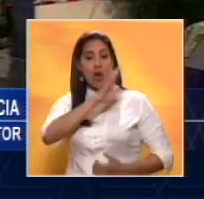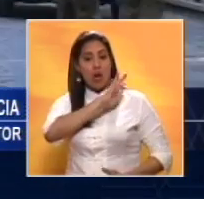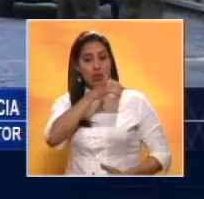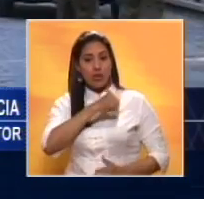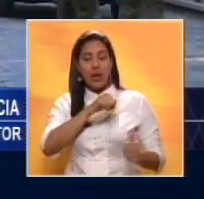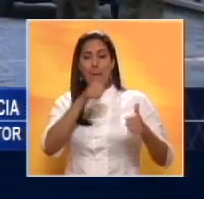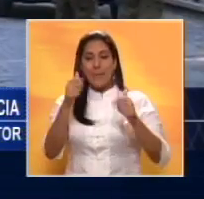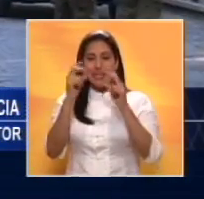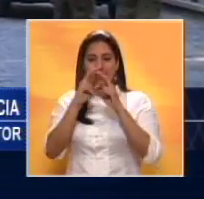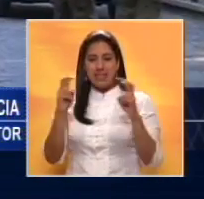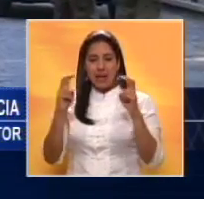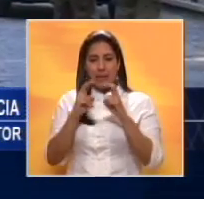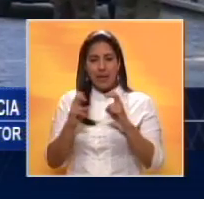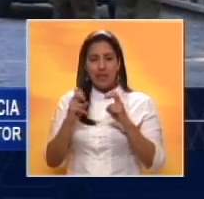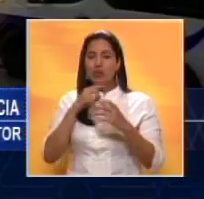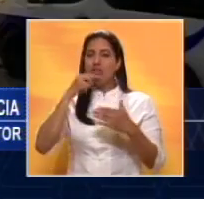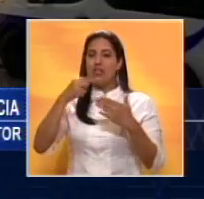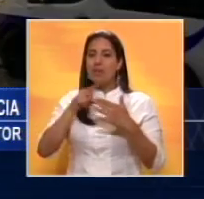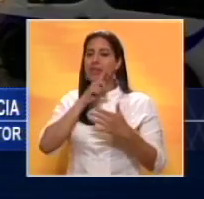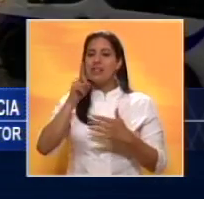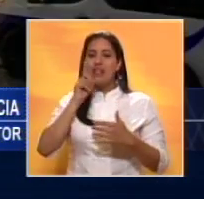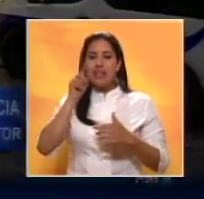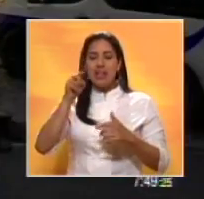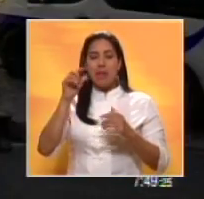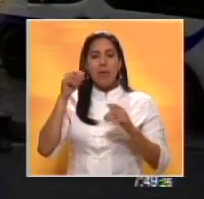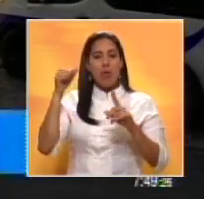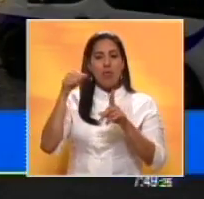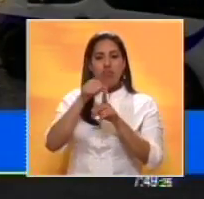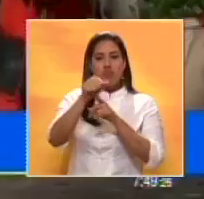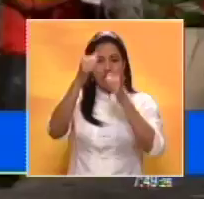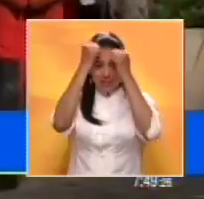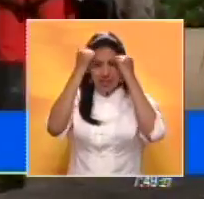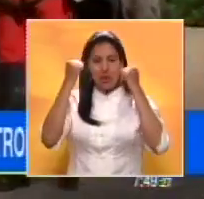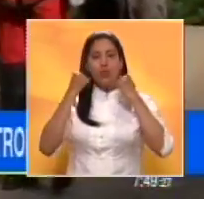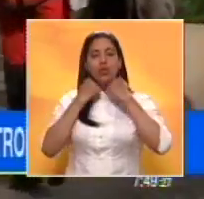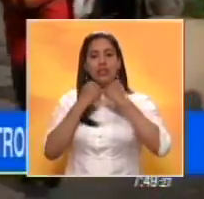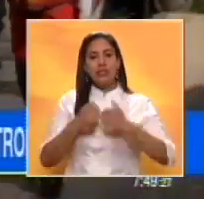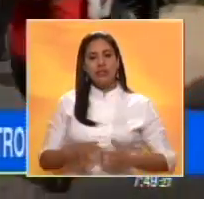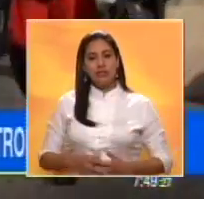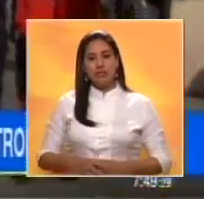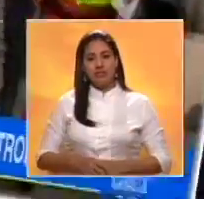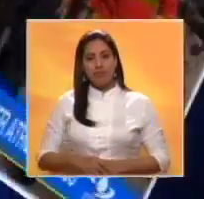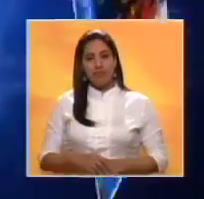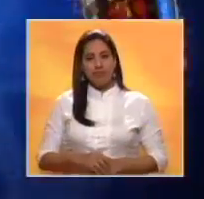autoridades iniciaron una investigación y catalogan el hecho como un incidente terrorista.